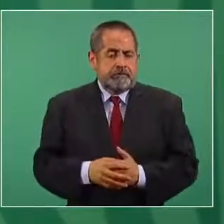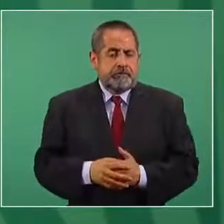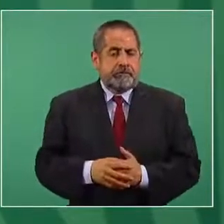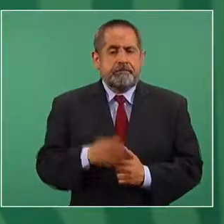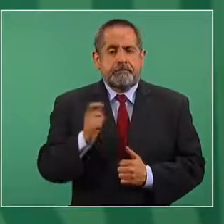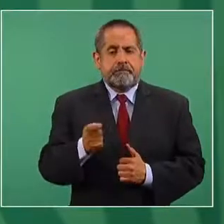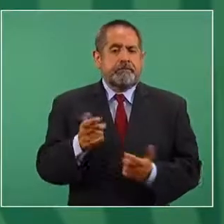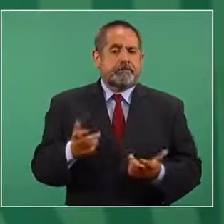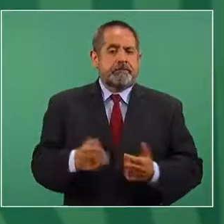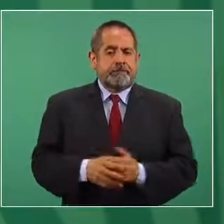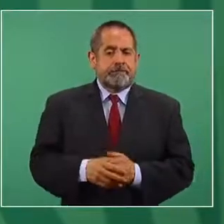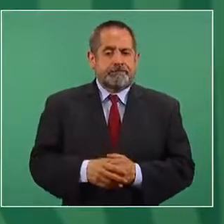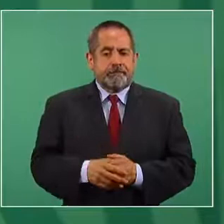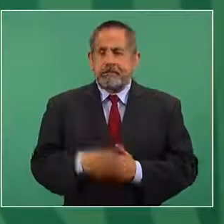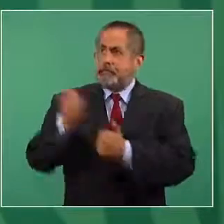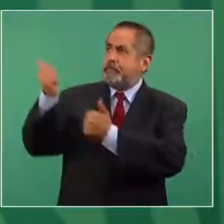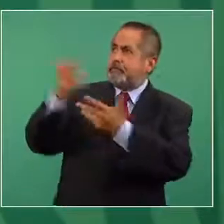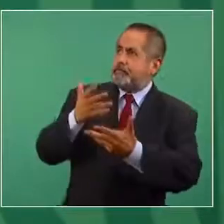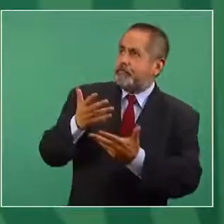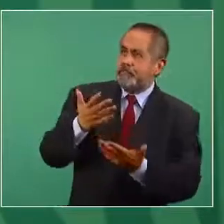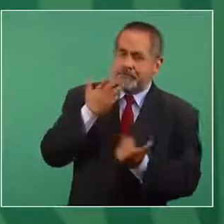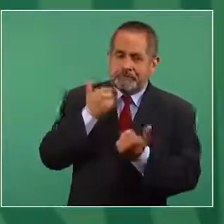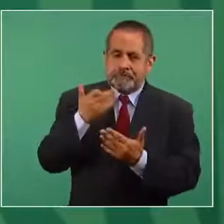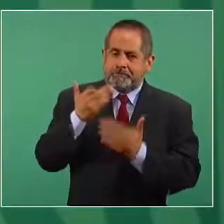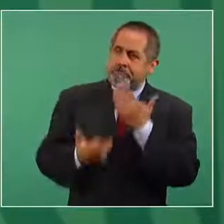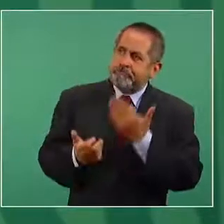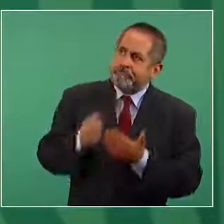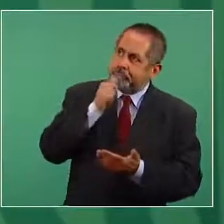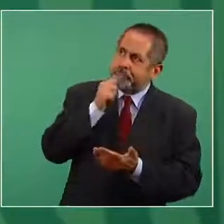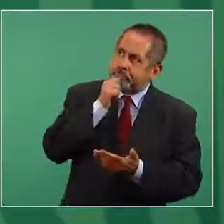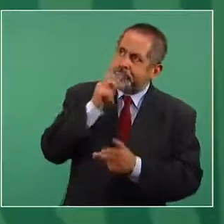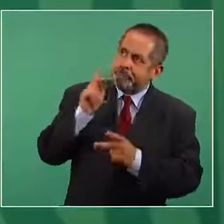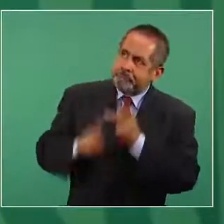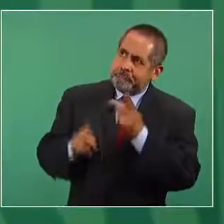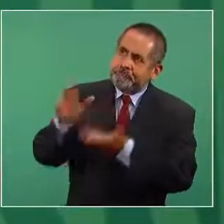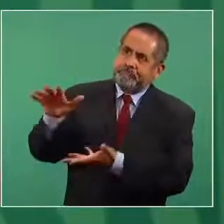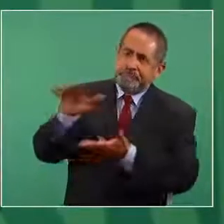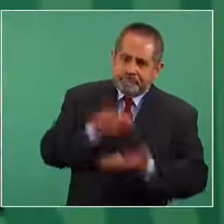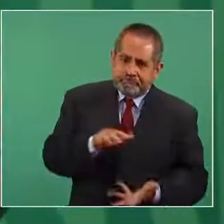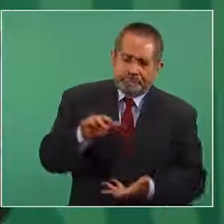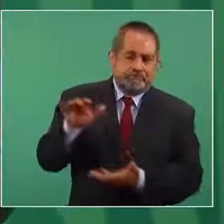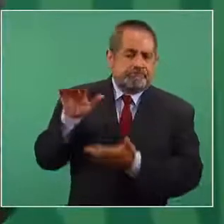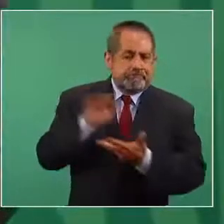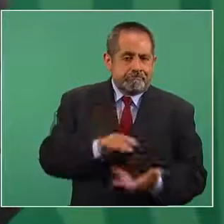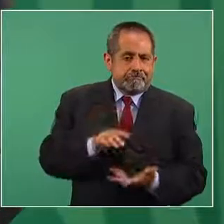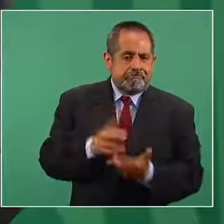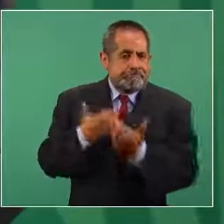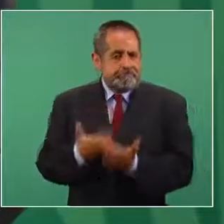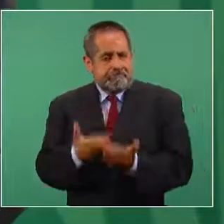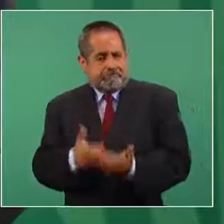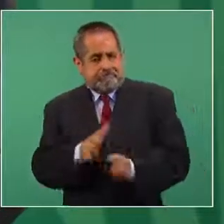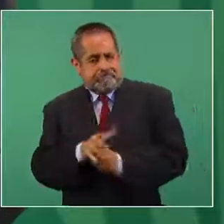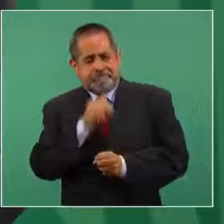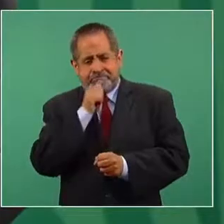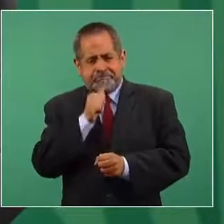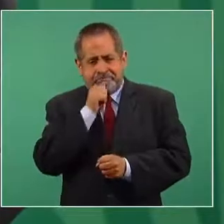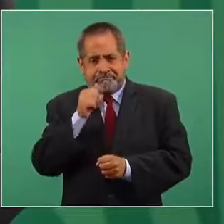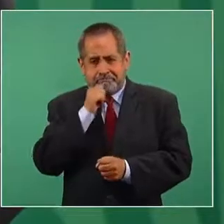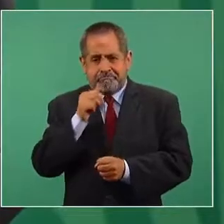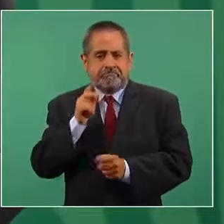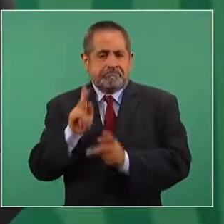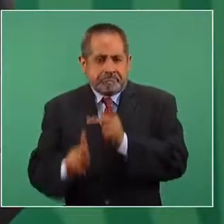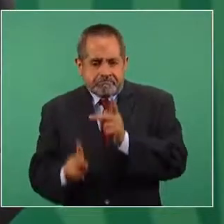la falta de las vacunas. Todavía no tenemos vacunas suficientes,